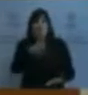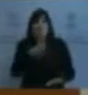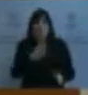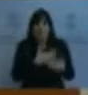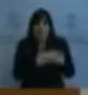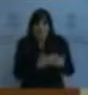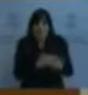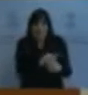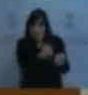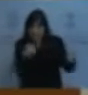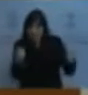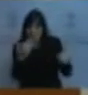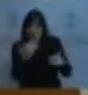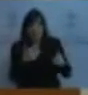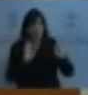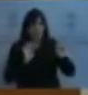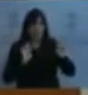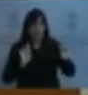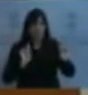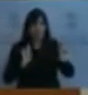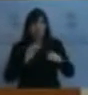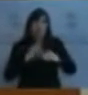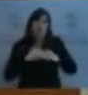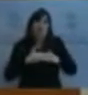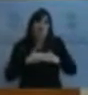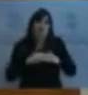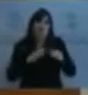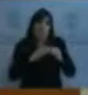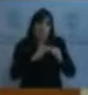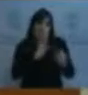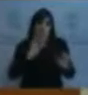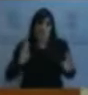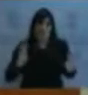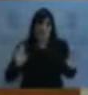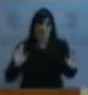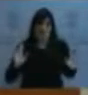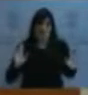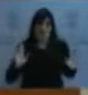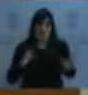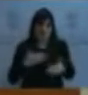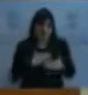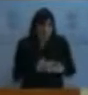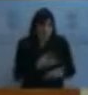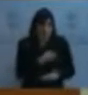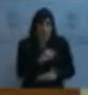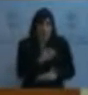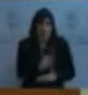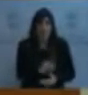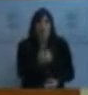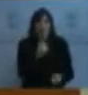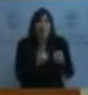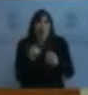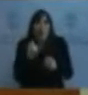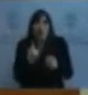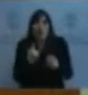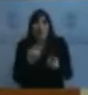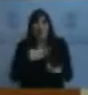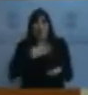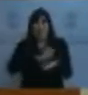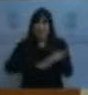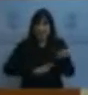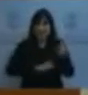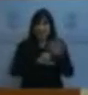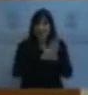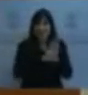del principal partido de la oposición, que es el Partido Popular. Es decir, porque hay veces que un texto legislativo puede encallar porque no haya